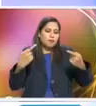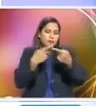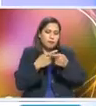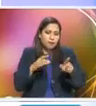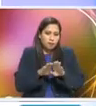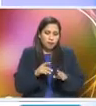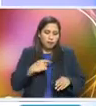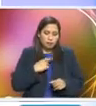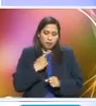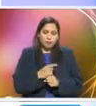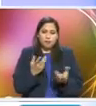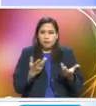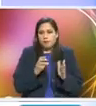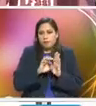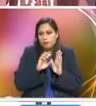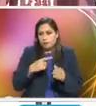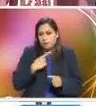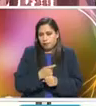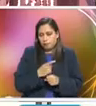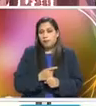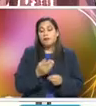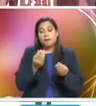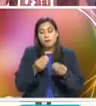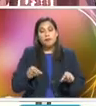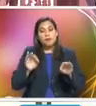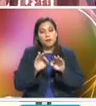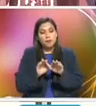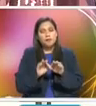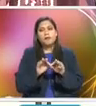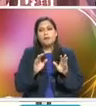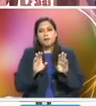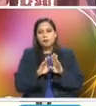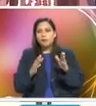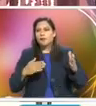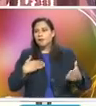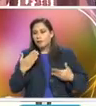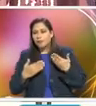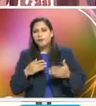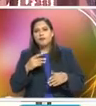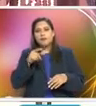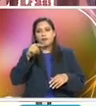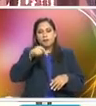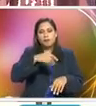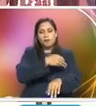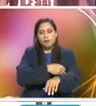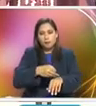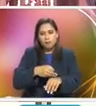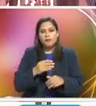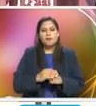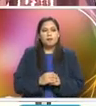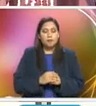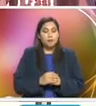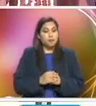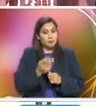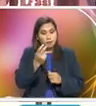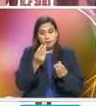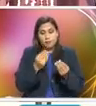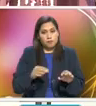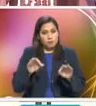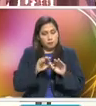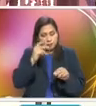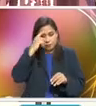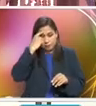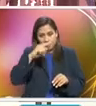que poner el ejemplo. Claro, y además es fundamental un ambiente agradable en la familia, porque esta etapa es fundamental para